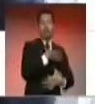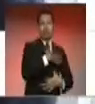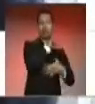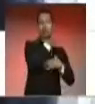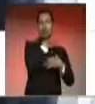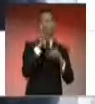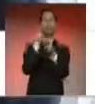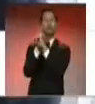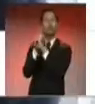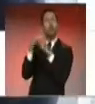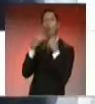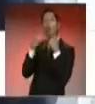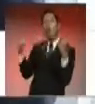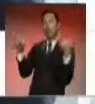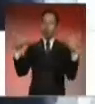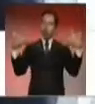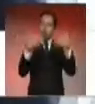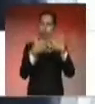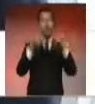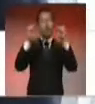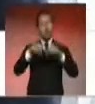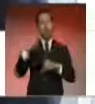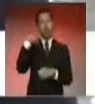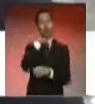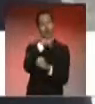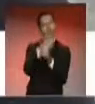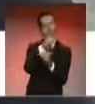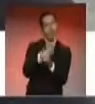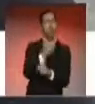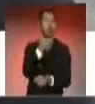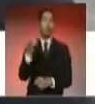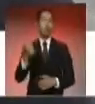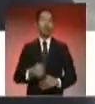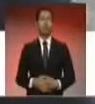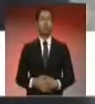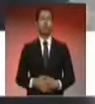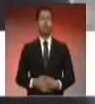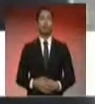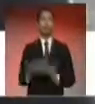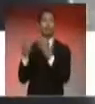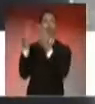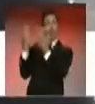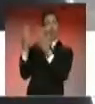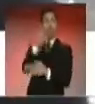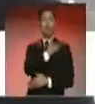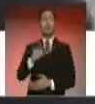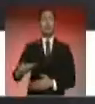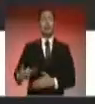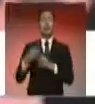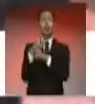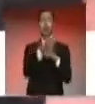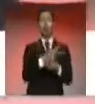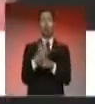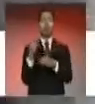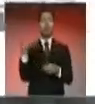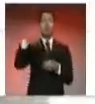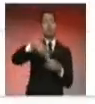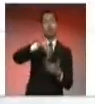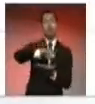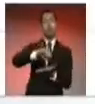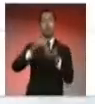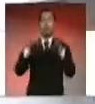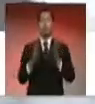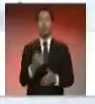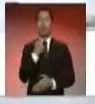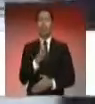públicas debe alcanzar el trabajo de estas instituciones. Por su parte, Raquel González, presidente del Consejo de Participación Ciudadana, defendió el trabajo